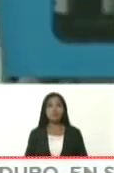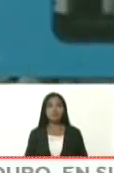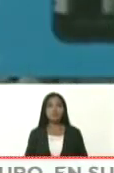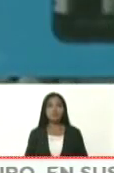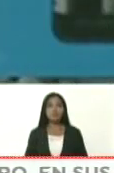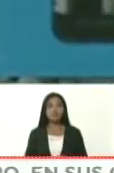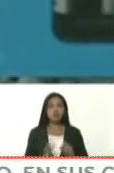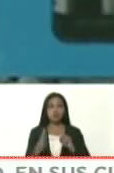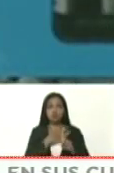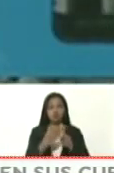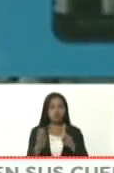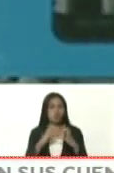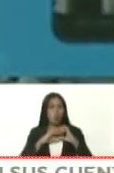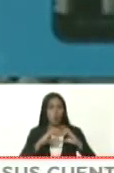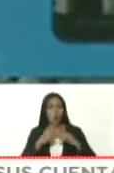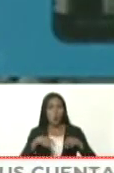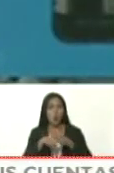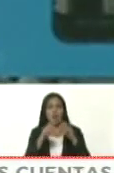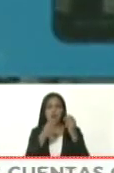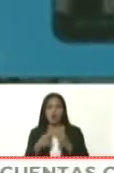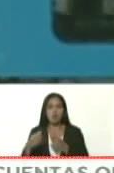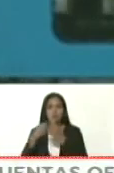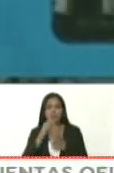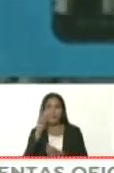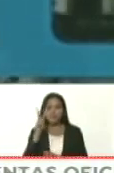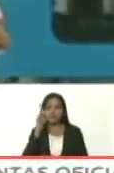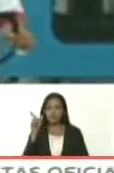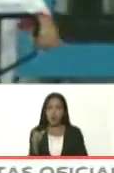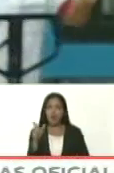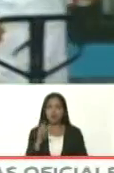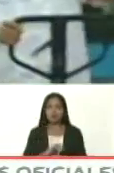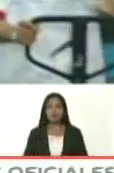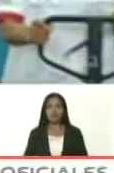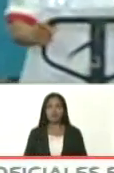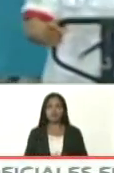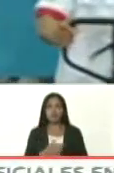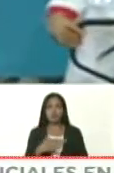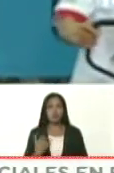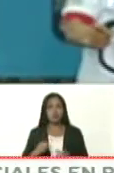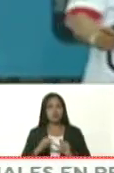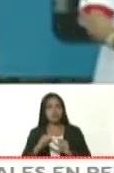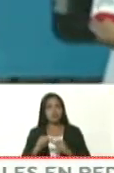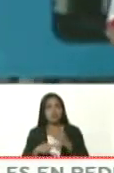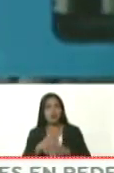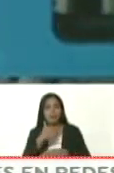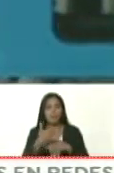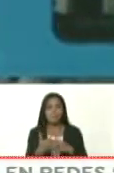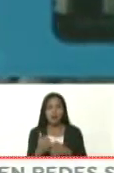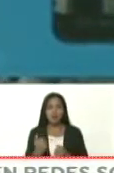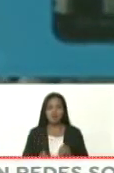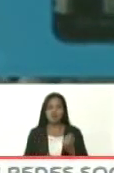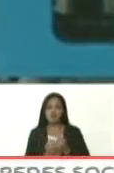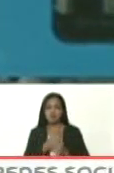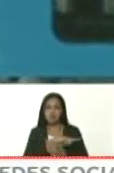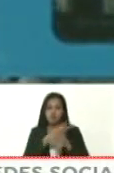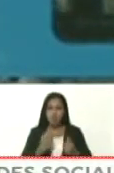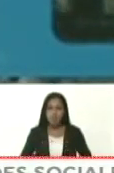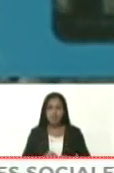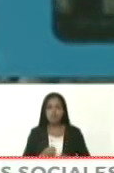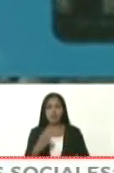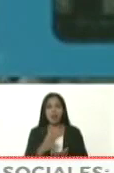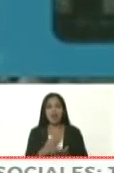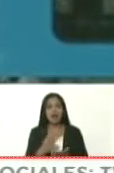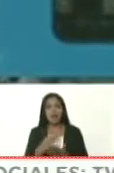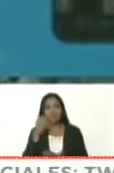agresión al corazón de la economía venezolana, hemos estado avanzando en planes de fortalecimiento de la CanTV y